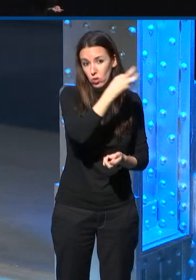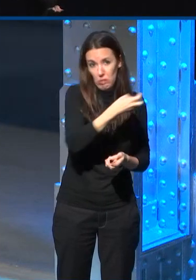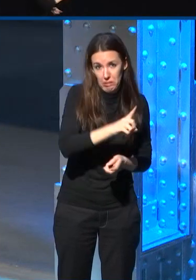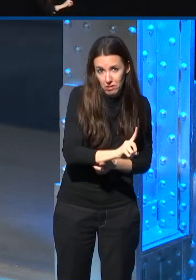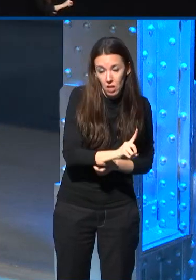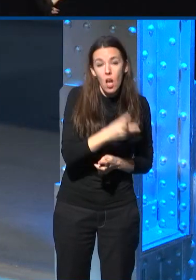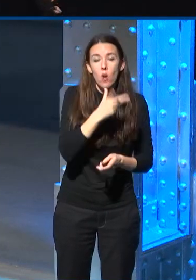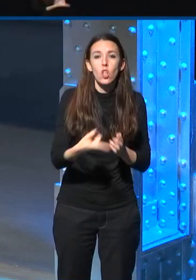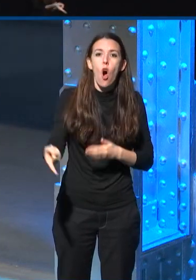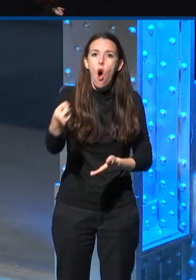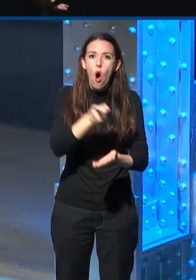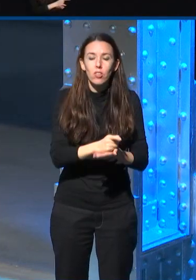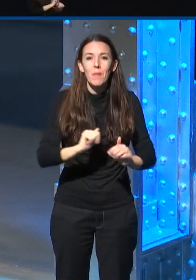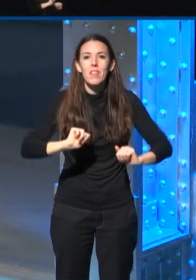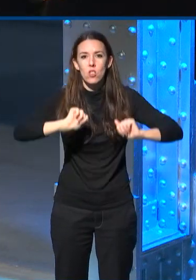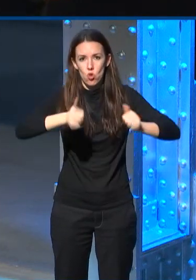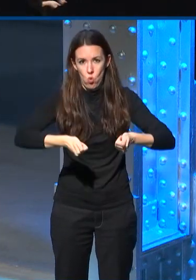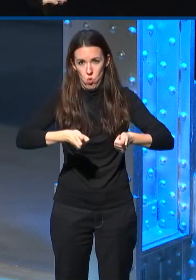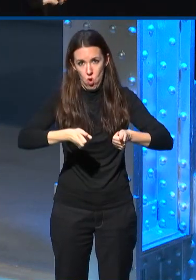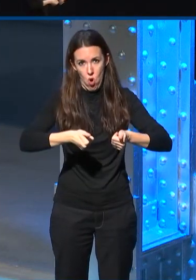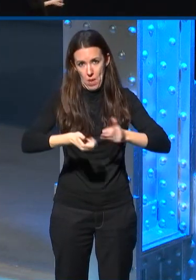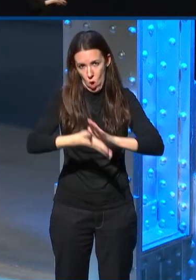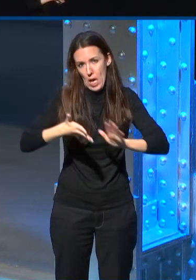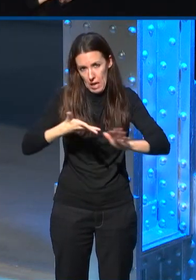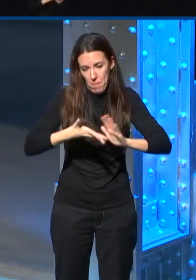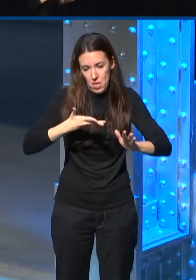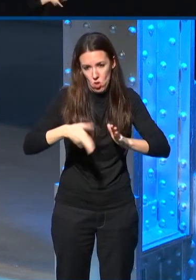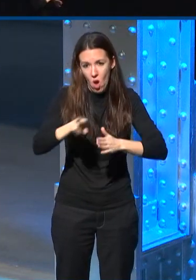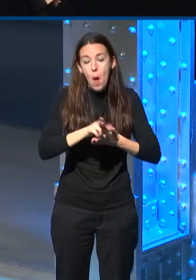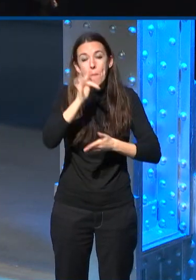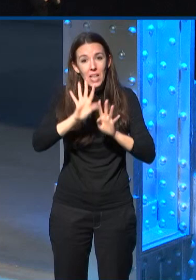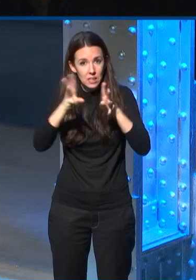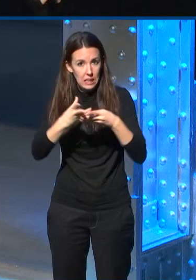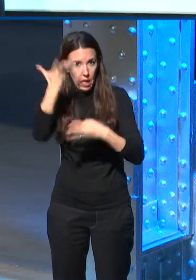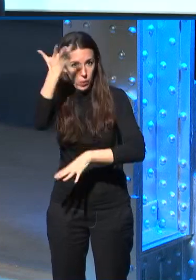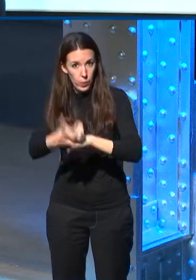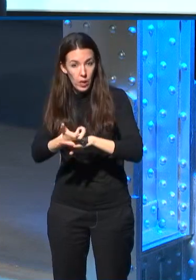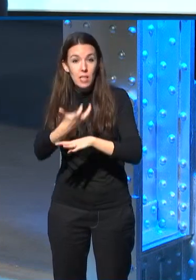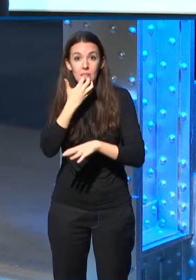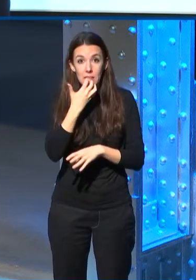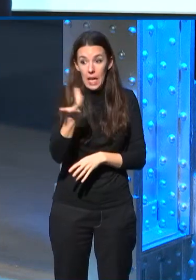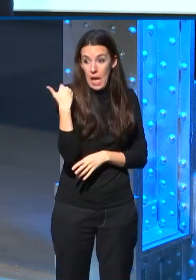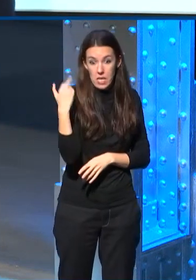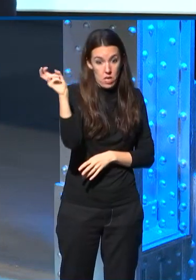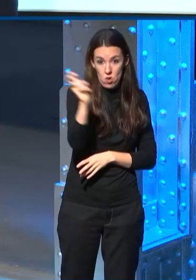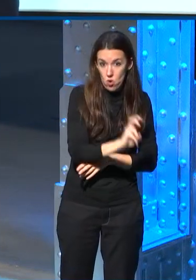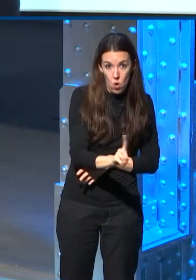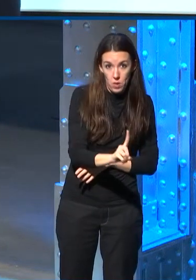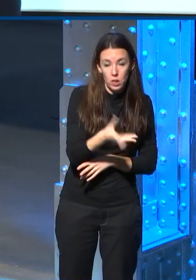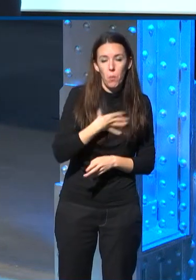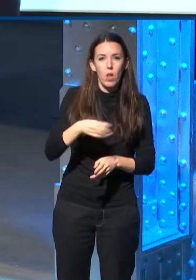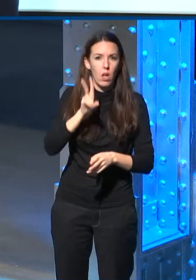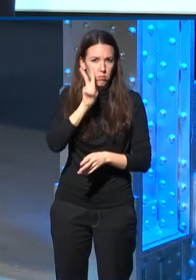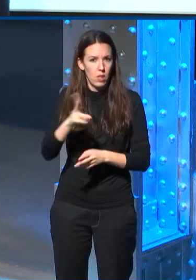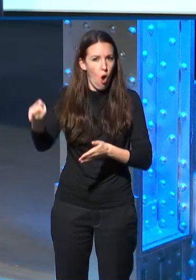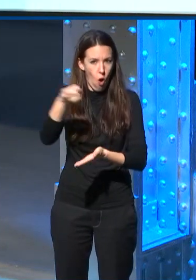otra vez el ciclo rápidamente. Además, quedó grabado en Internet, con lo cual los que no hayan estado ayer lo pueden